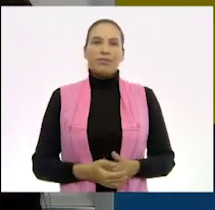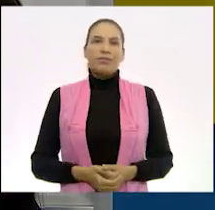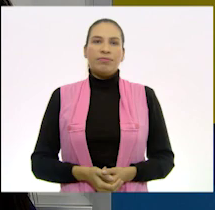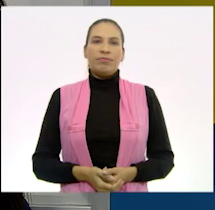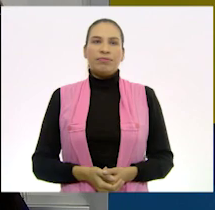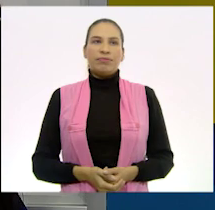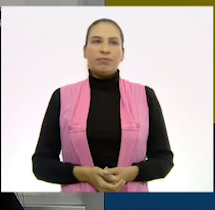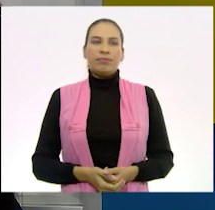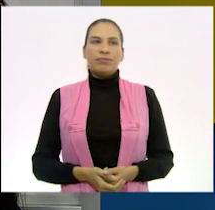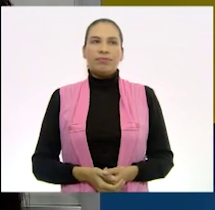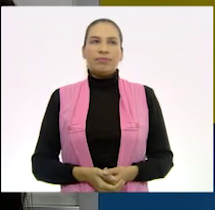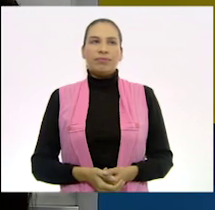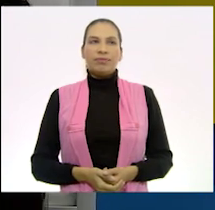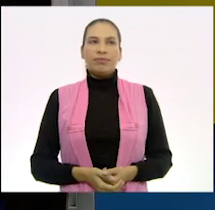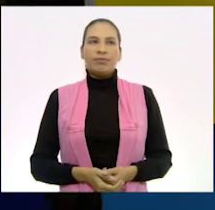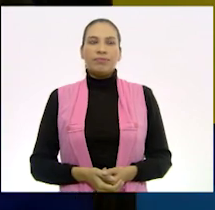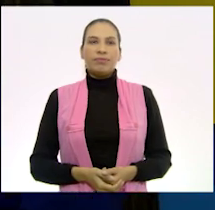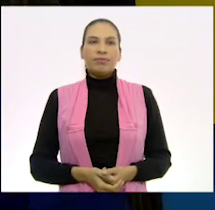1.55.